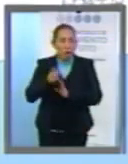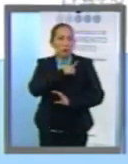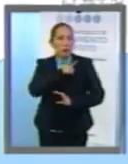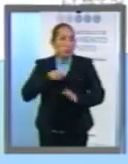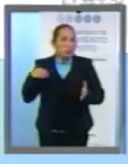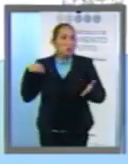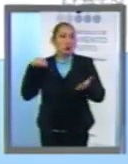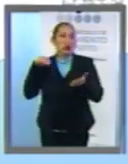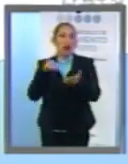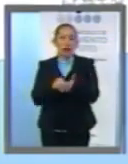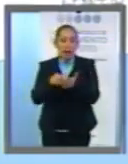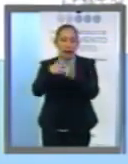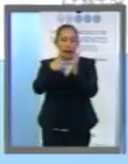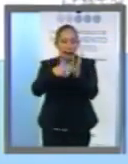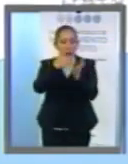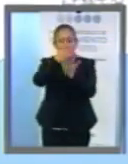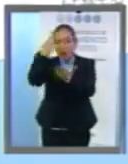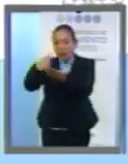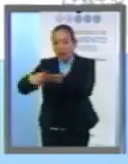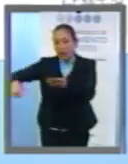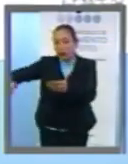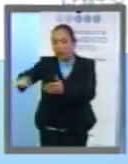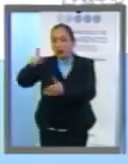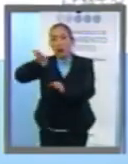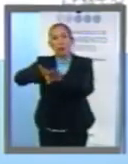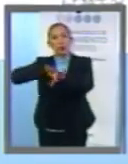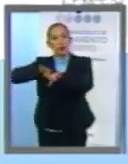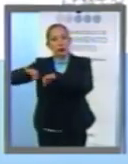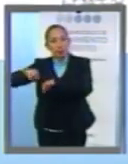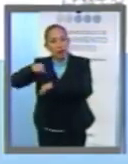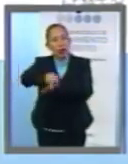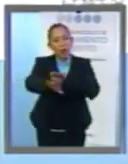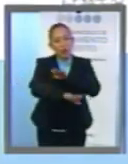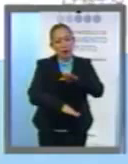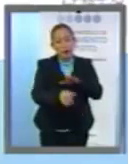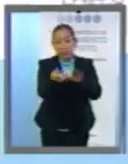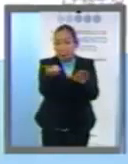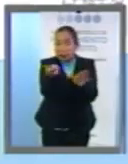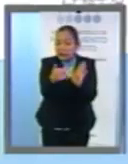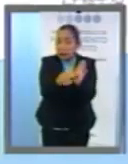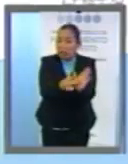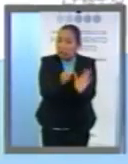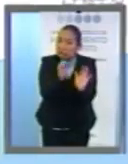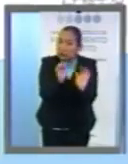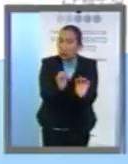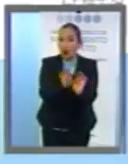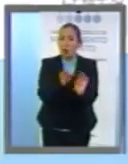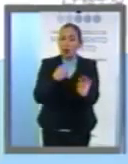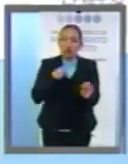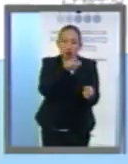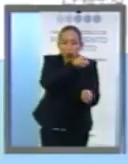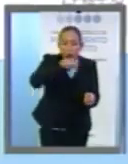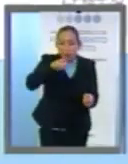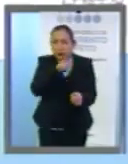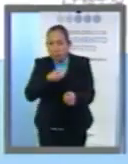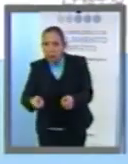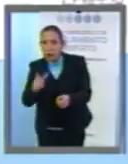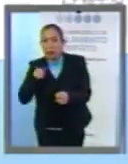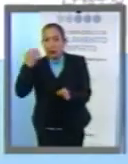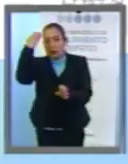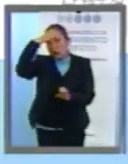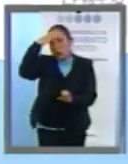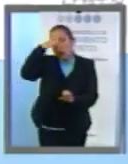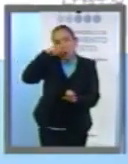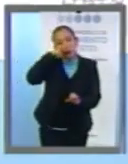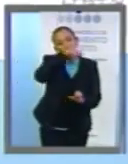establecer reglamentos internos de funcionamiento, las bases mínimas para cómo nos vamos a organizar, y creo que la experiencia